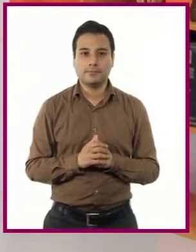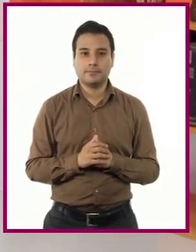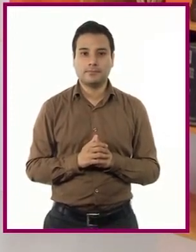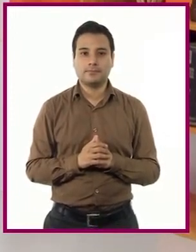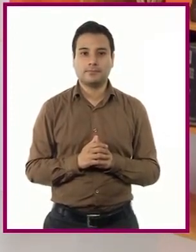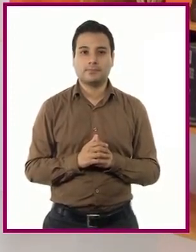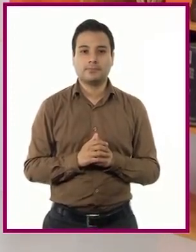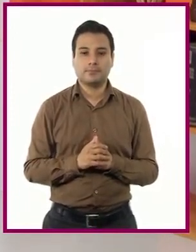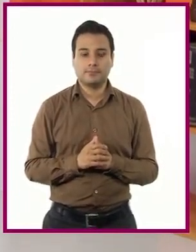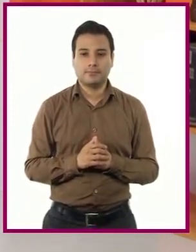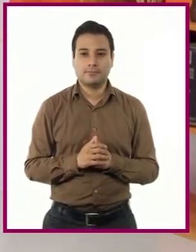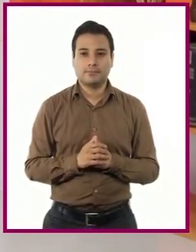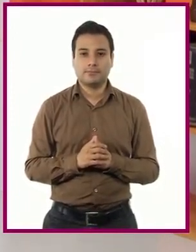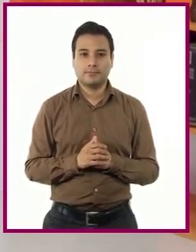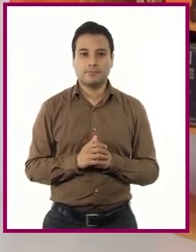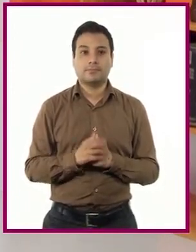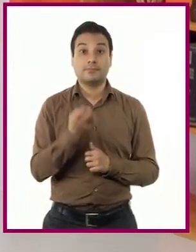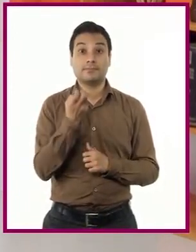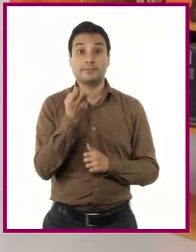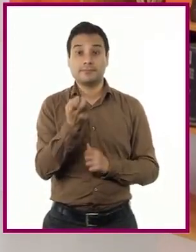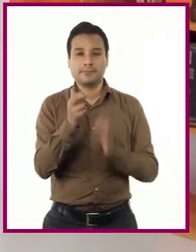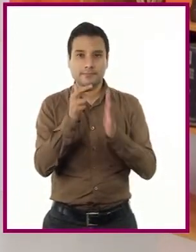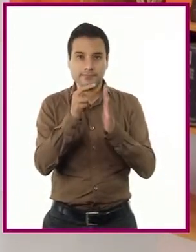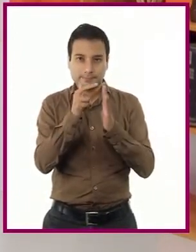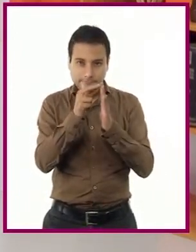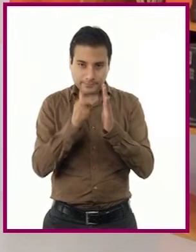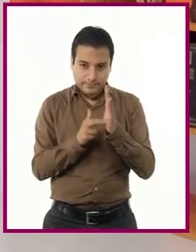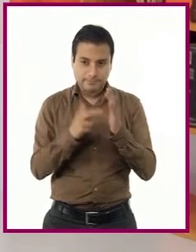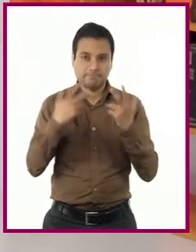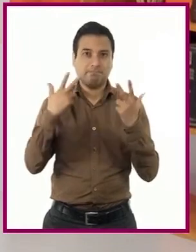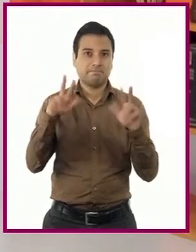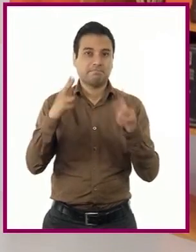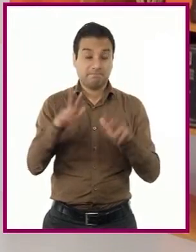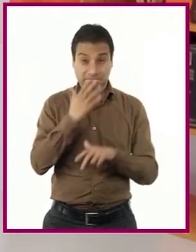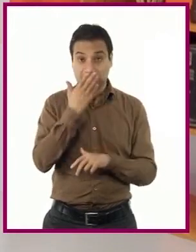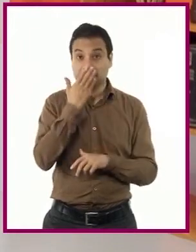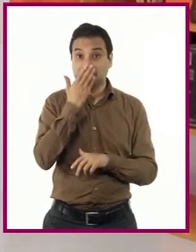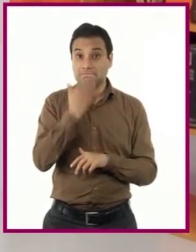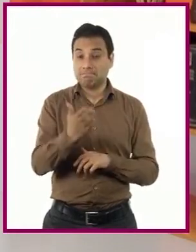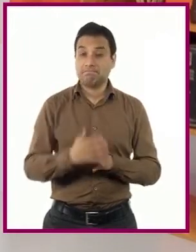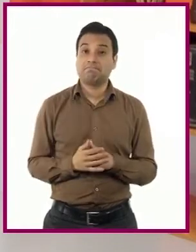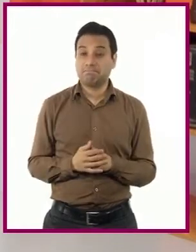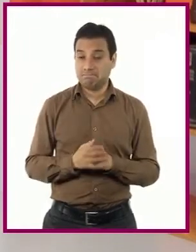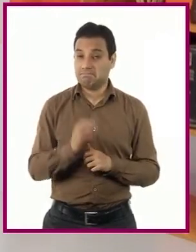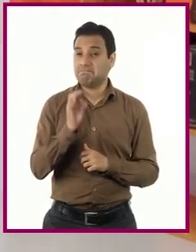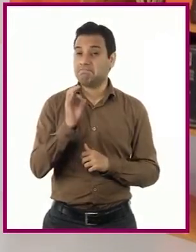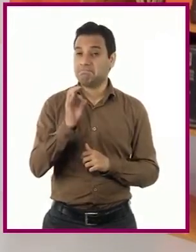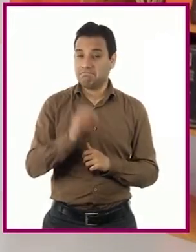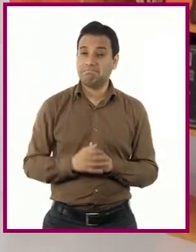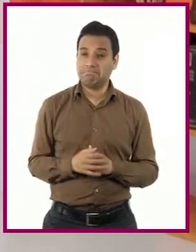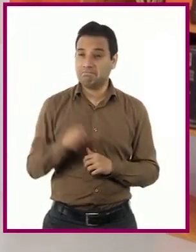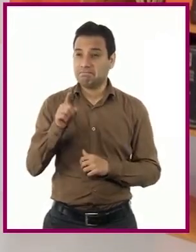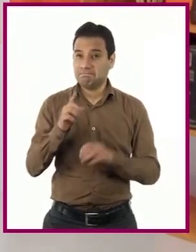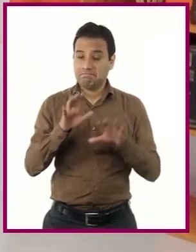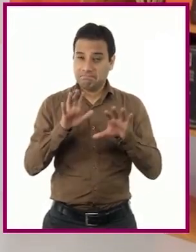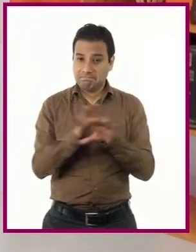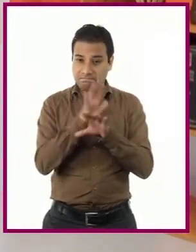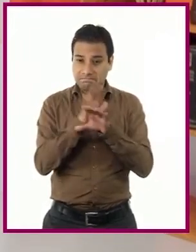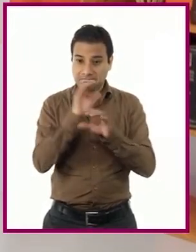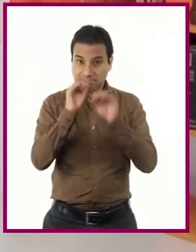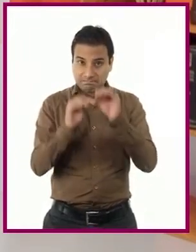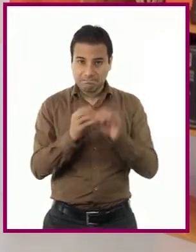Claro, este es un reglamento de voleibol muy bien realizado, pues lo adaptó a su contexto,